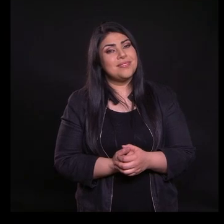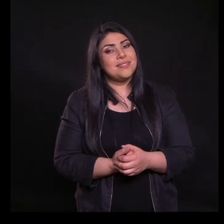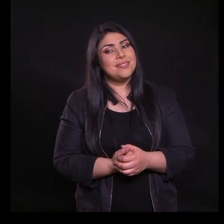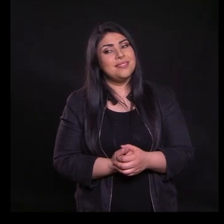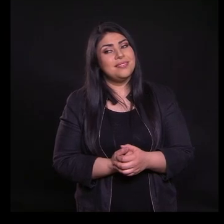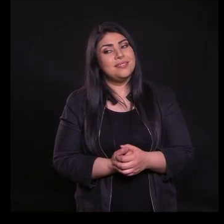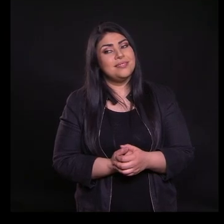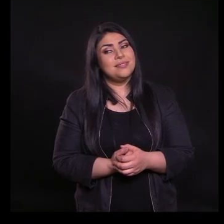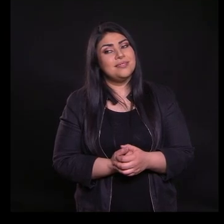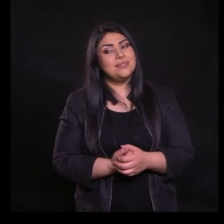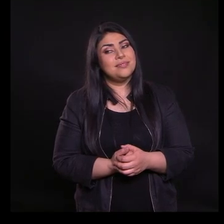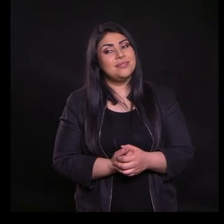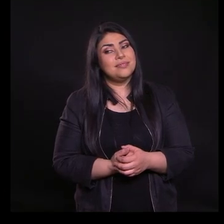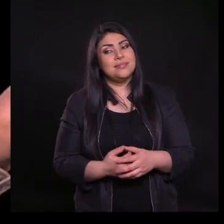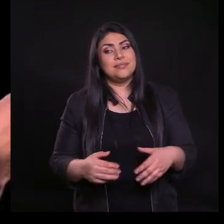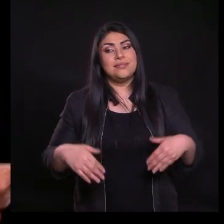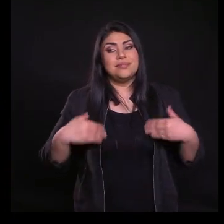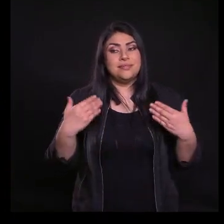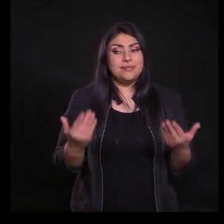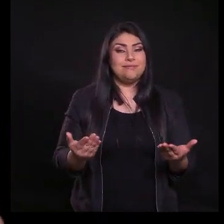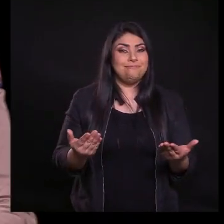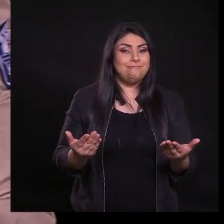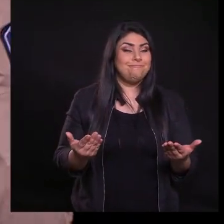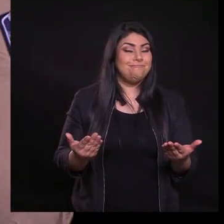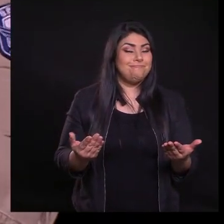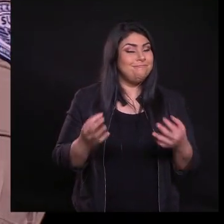para poder existir